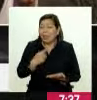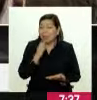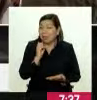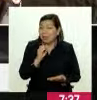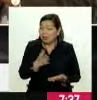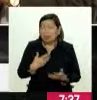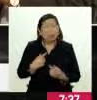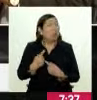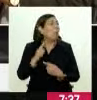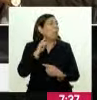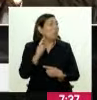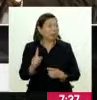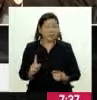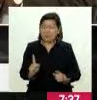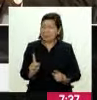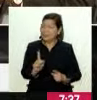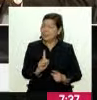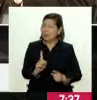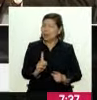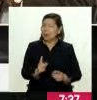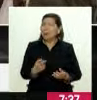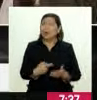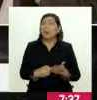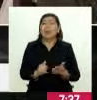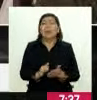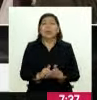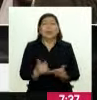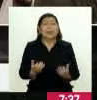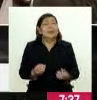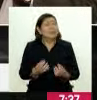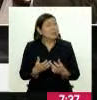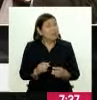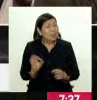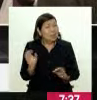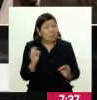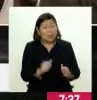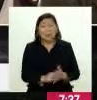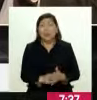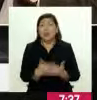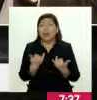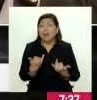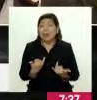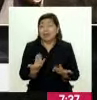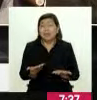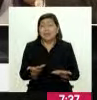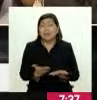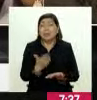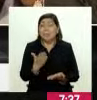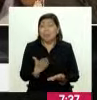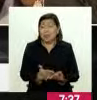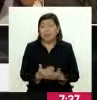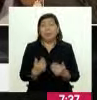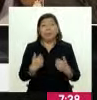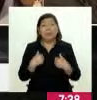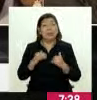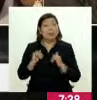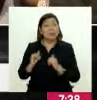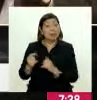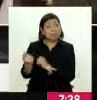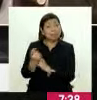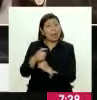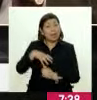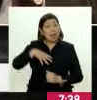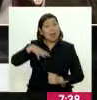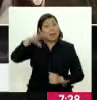ser indiferentes, tenemos que estar ahí. ¿Por qué? Porque sin lugar a dudas, este tipo de situaciones tienen que dejarnos lecciones